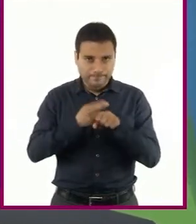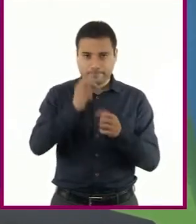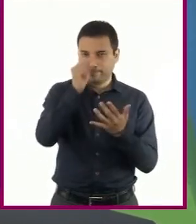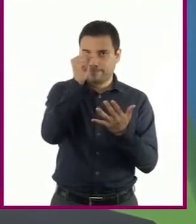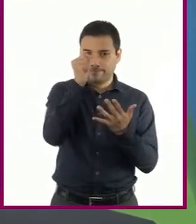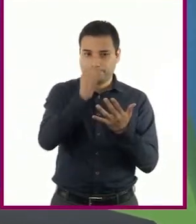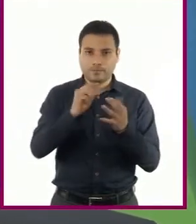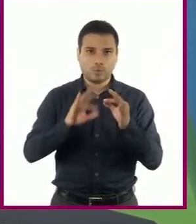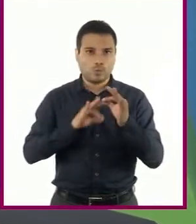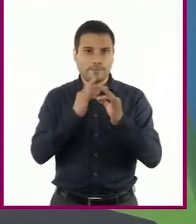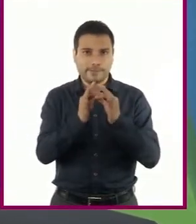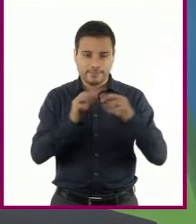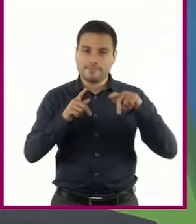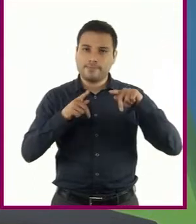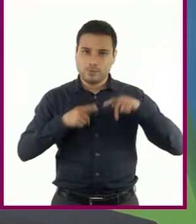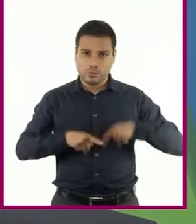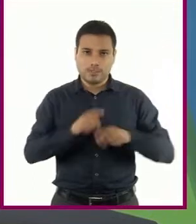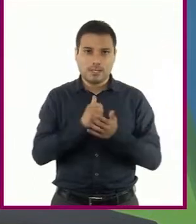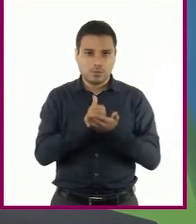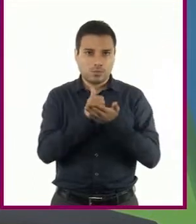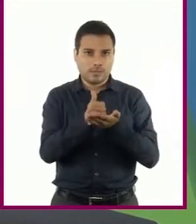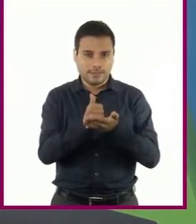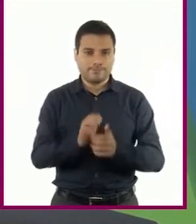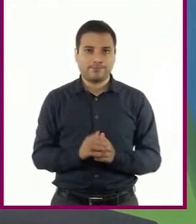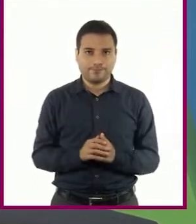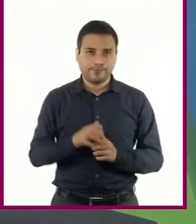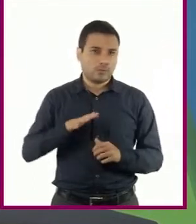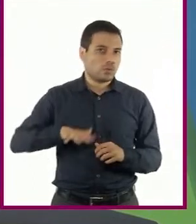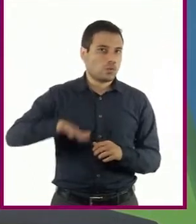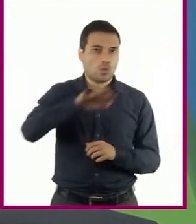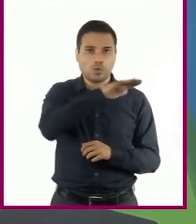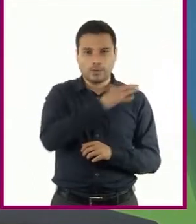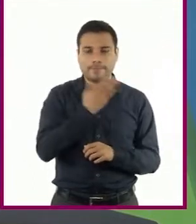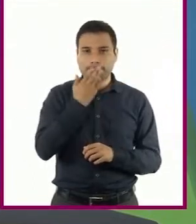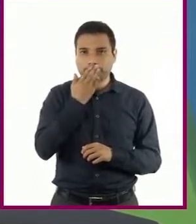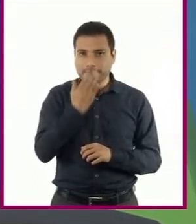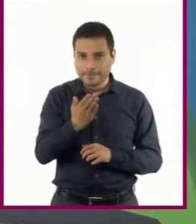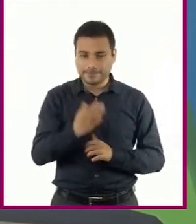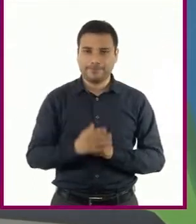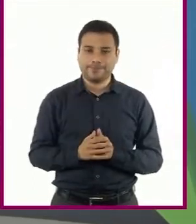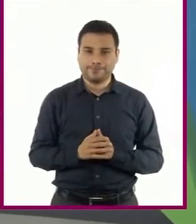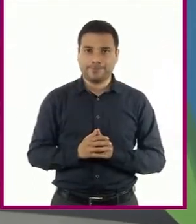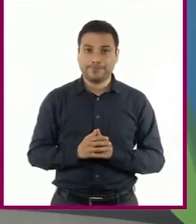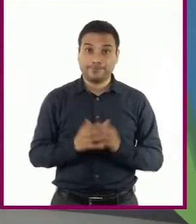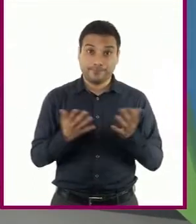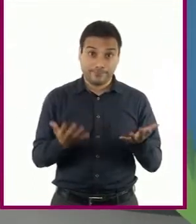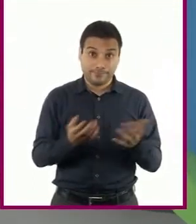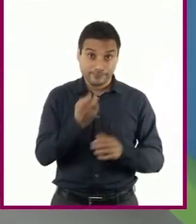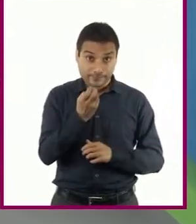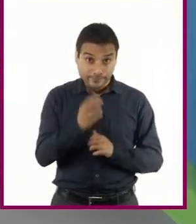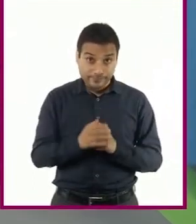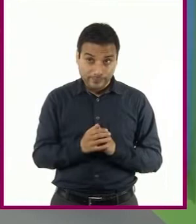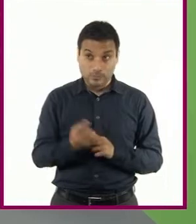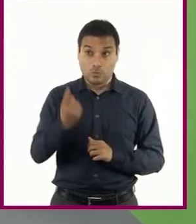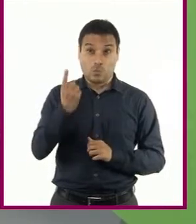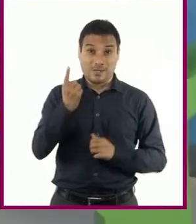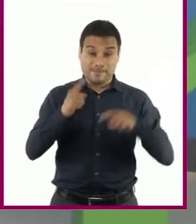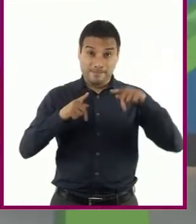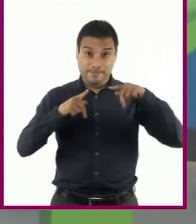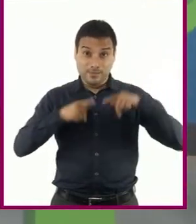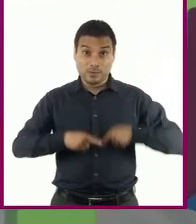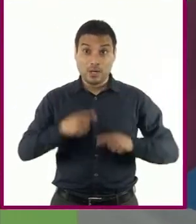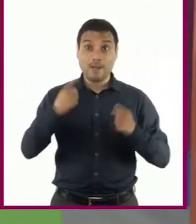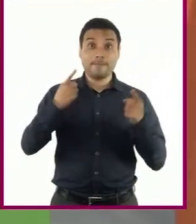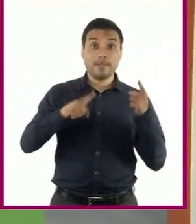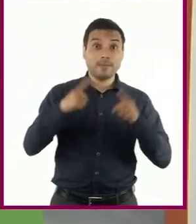en beneficio del pueblo, procurando el interés general. De esta manera, se evita la imposición de la voluntad de una